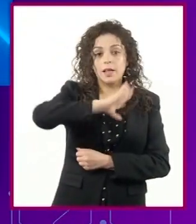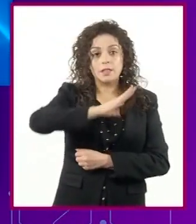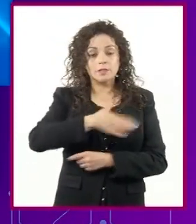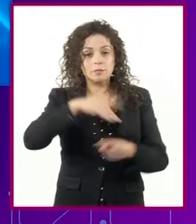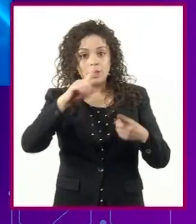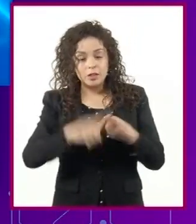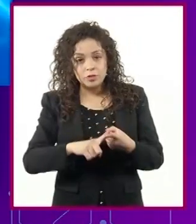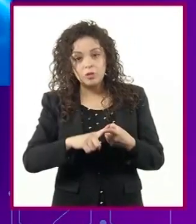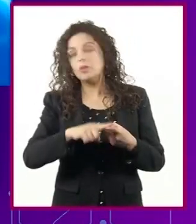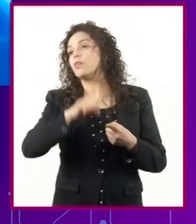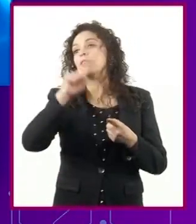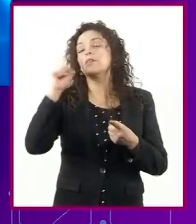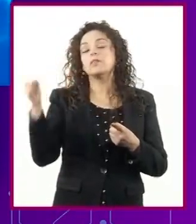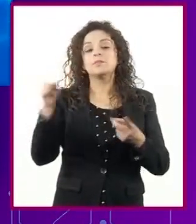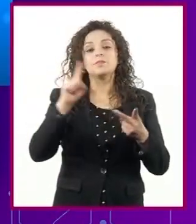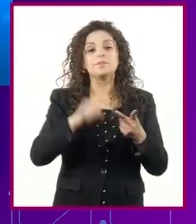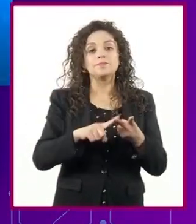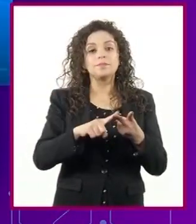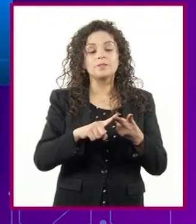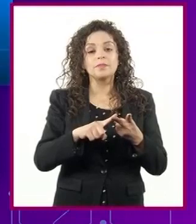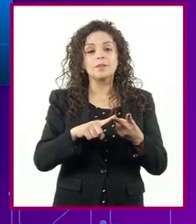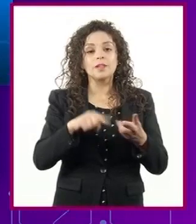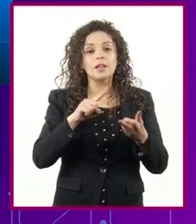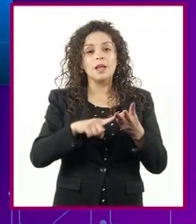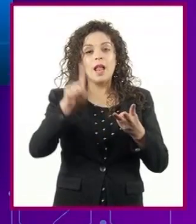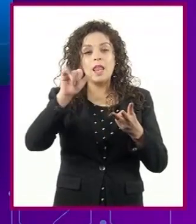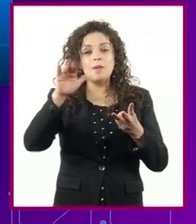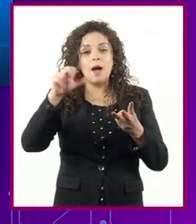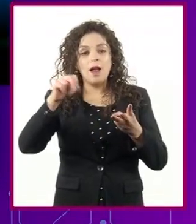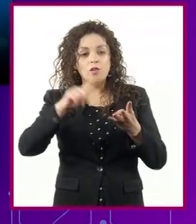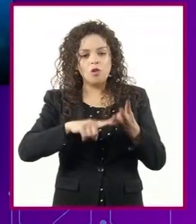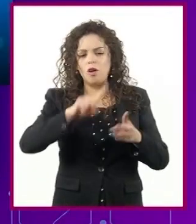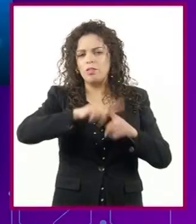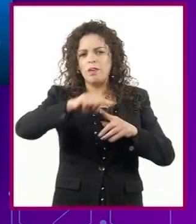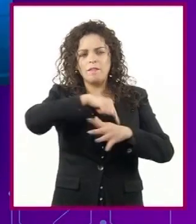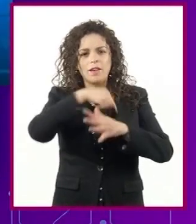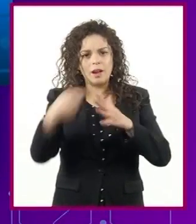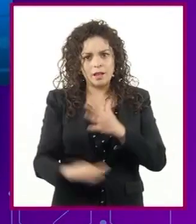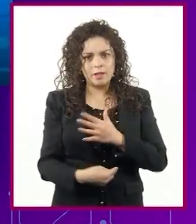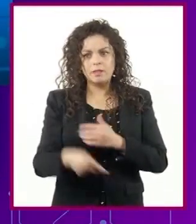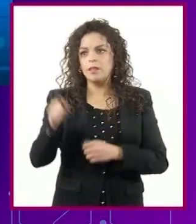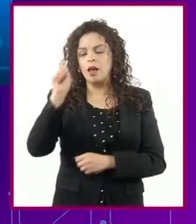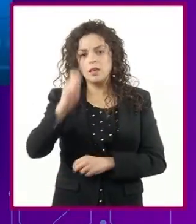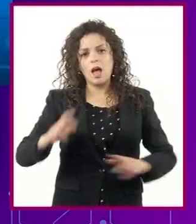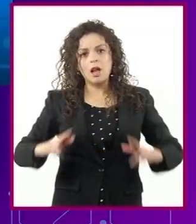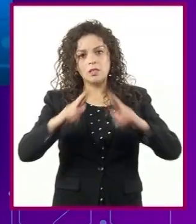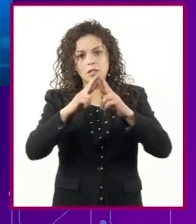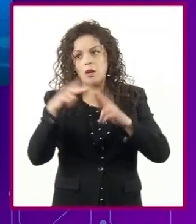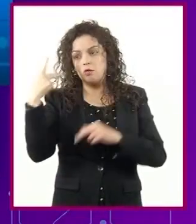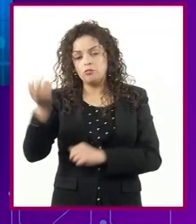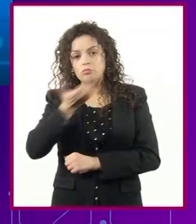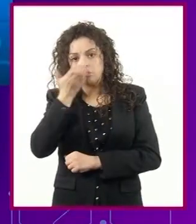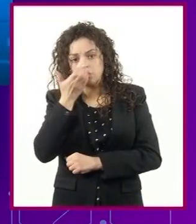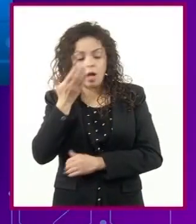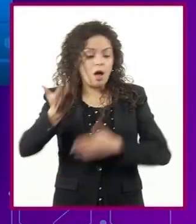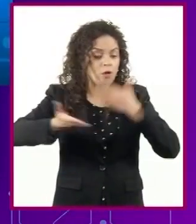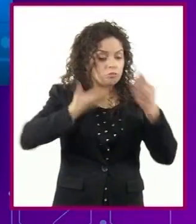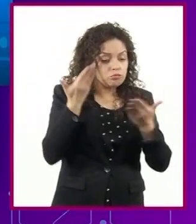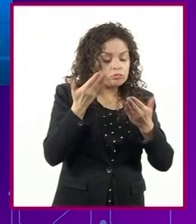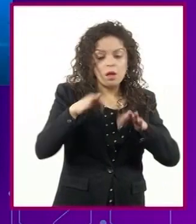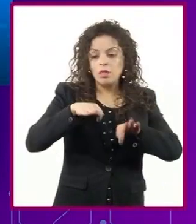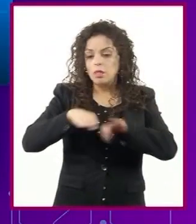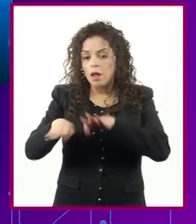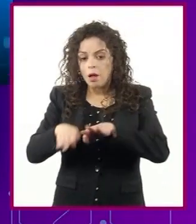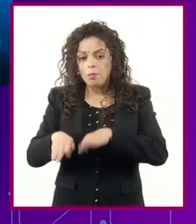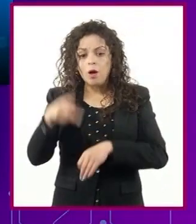libanesas, chinas, entre otras. Son practicantes de alguna religión, estudian, trabajan. Sus distintos